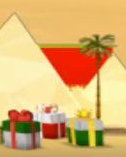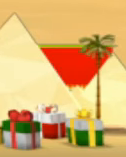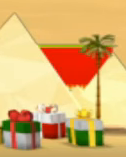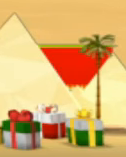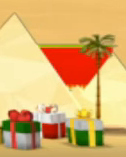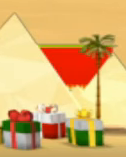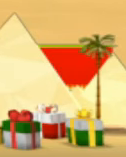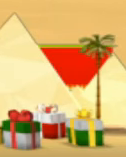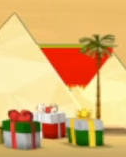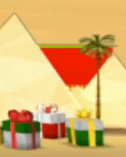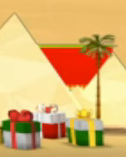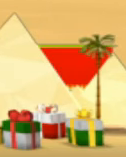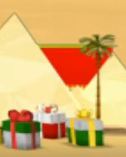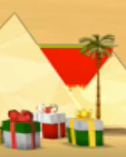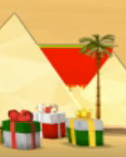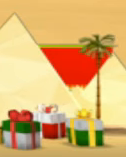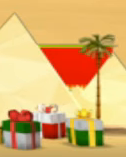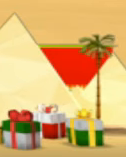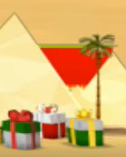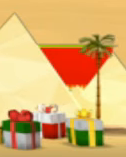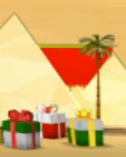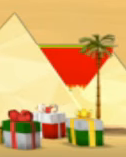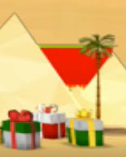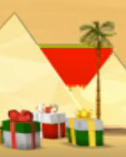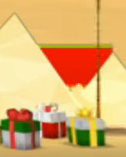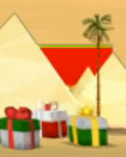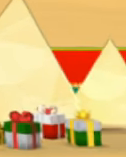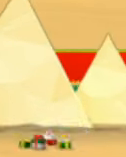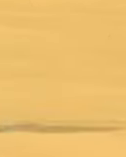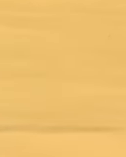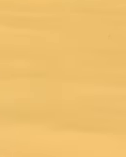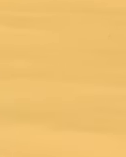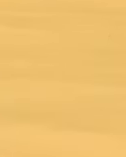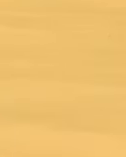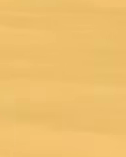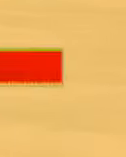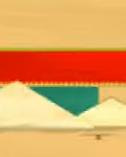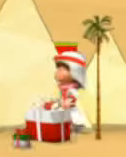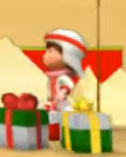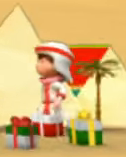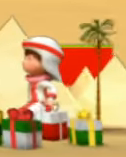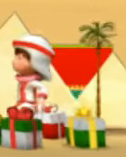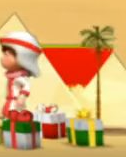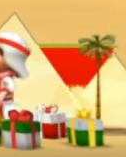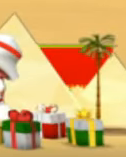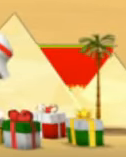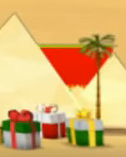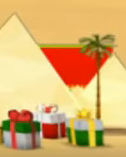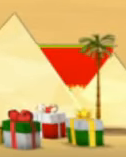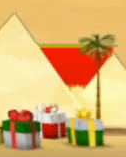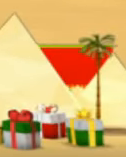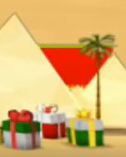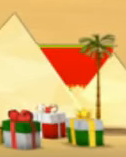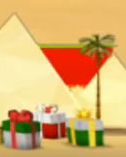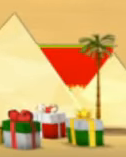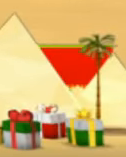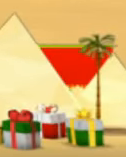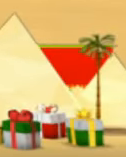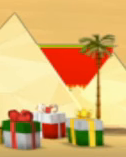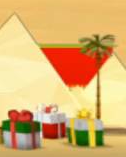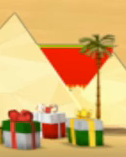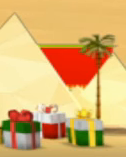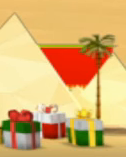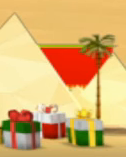más espacio. 2, 3, 4 recámaras, usted dice. Los Héroes San Pablo está a solo 5 minutos de la estación de Mexibús Ojo de